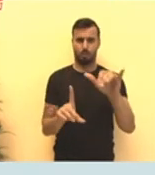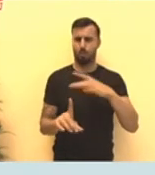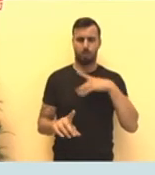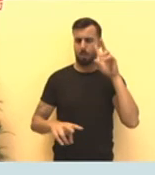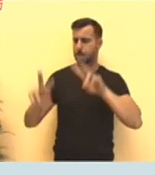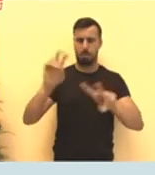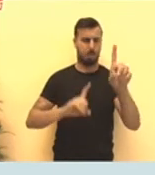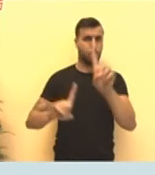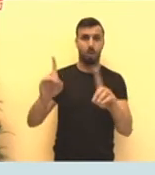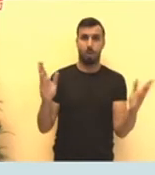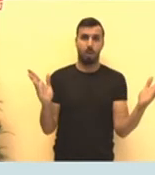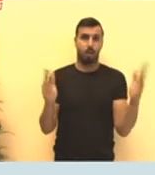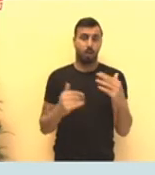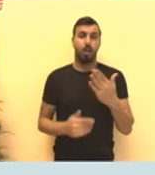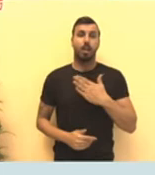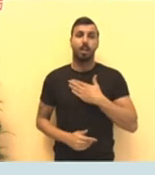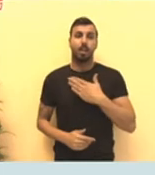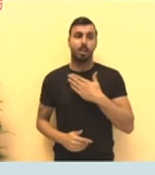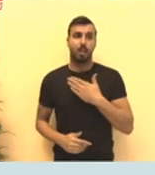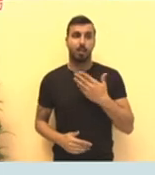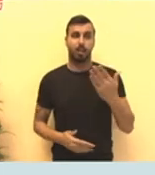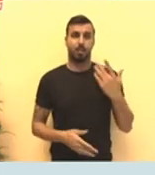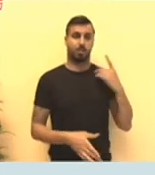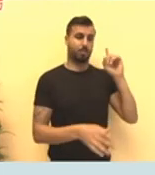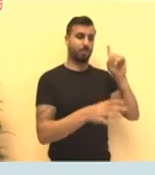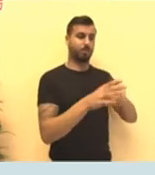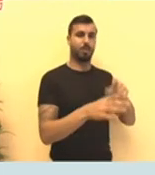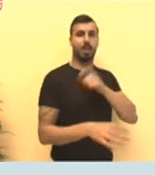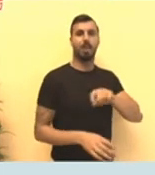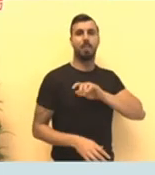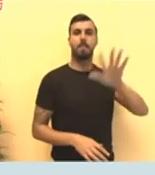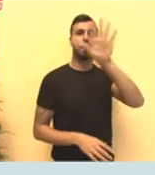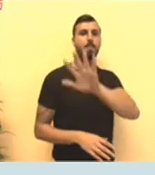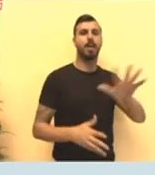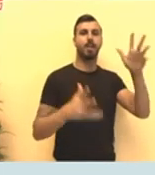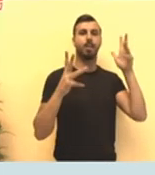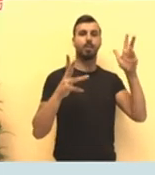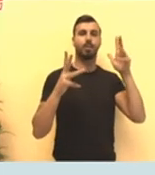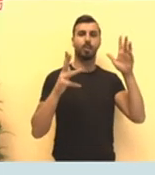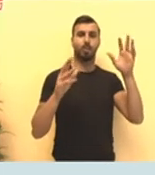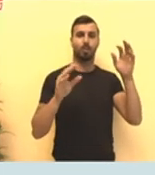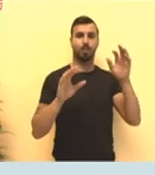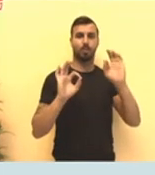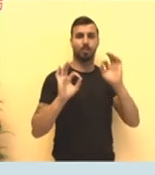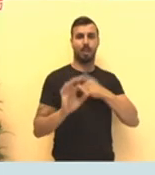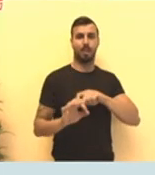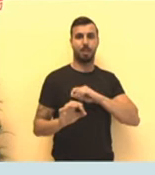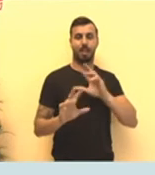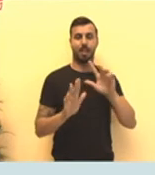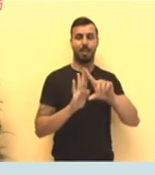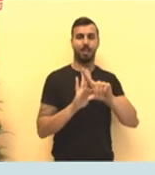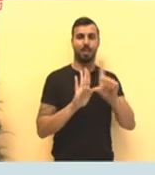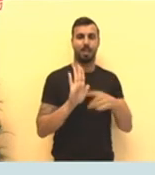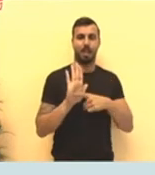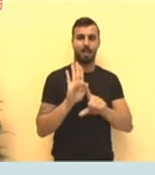problema. A mí me llevaron al Consejo de Trabajo Social de España a hablar de la mal llamada ley de dependencia, por eso he querido hablar de